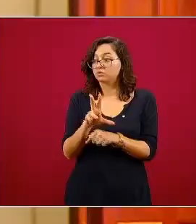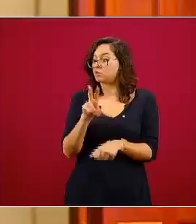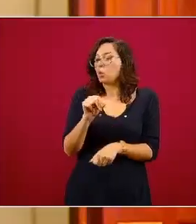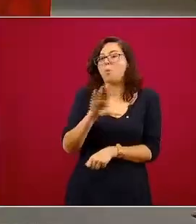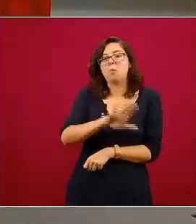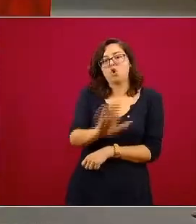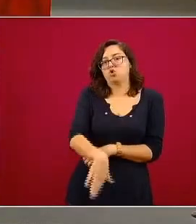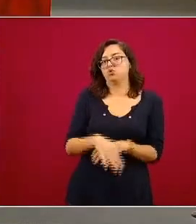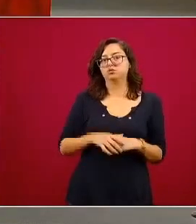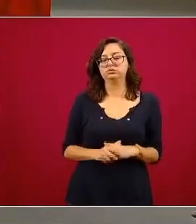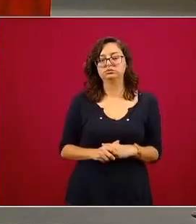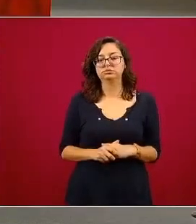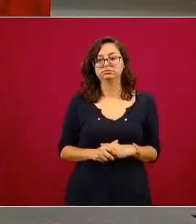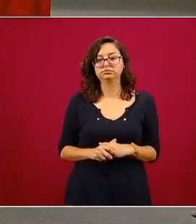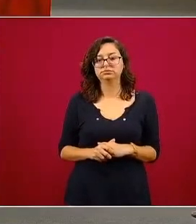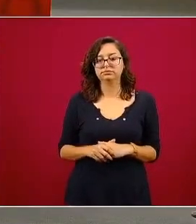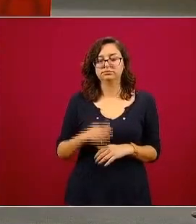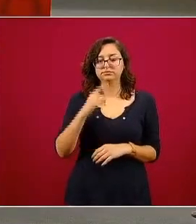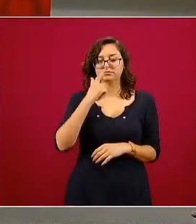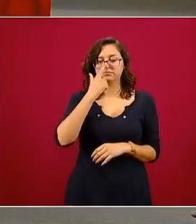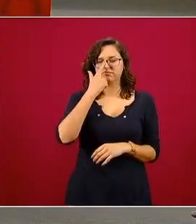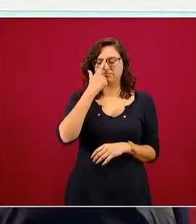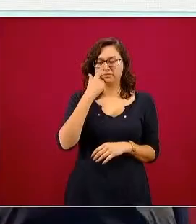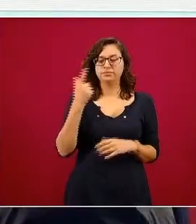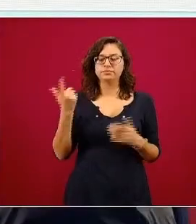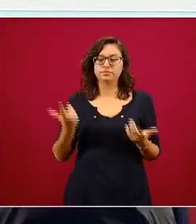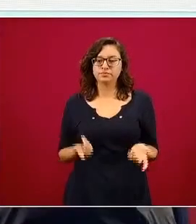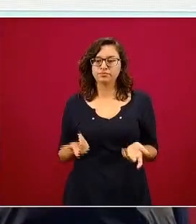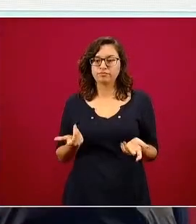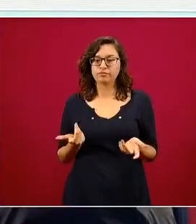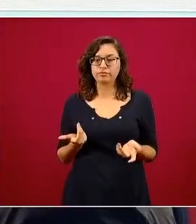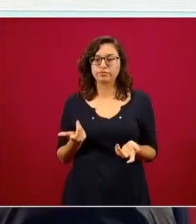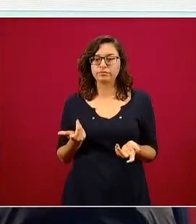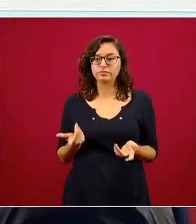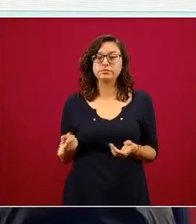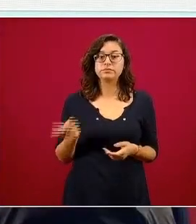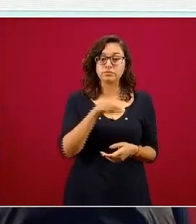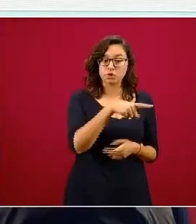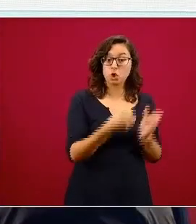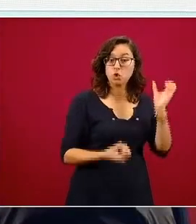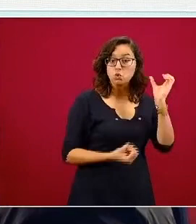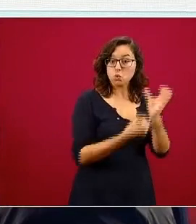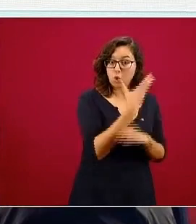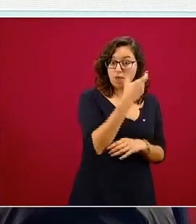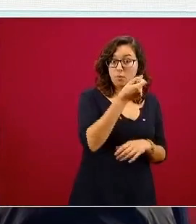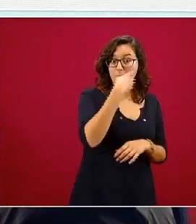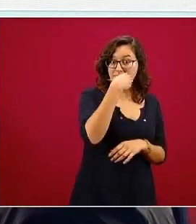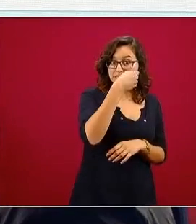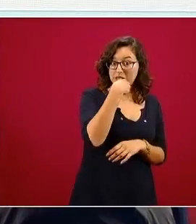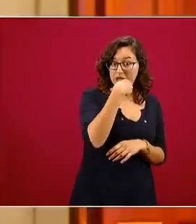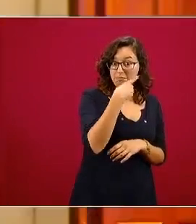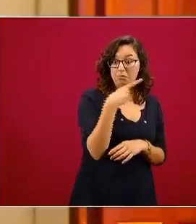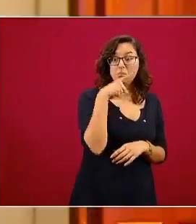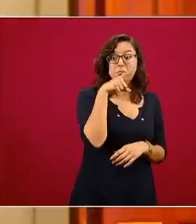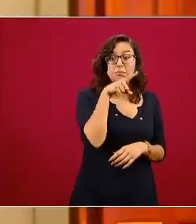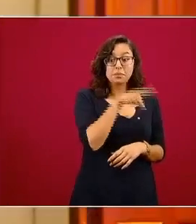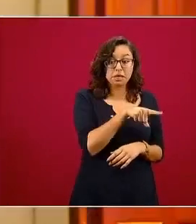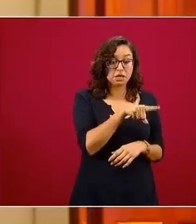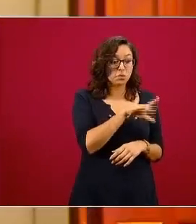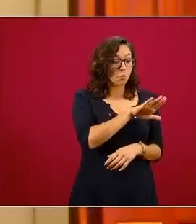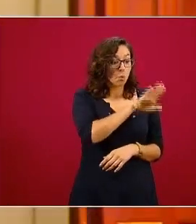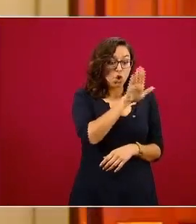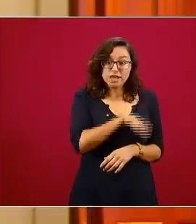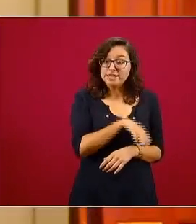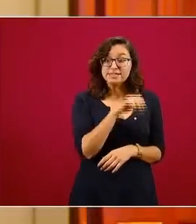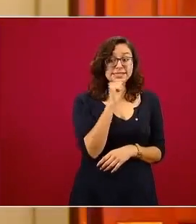mortalidad. Y entonces, si los pacientes que recibieron la intervención tienen el mismo